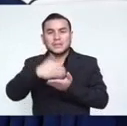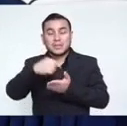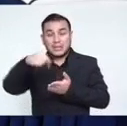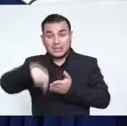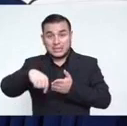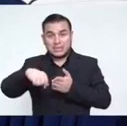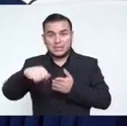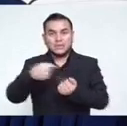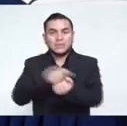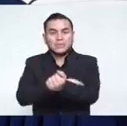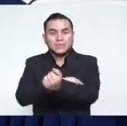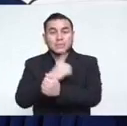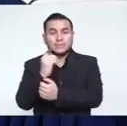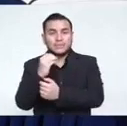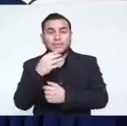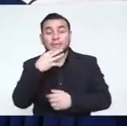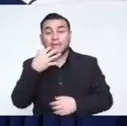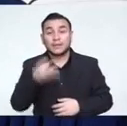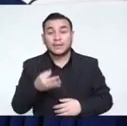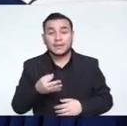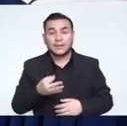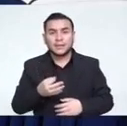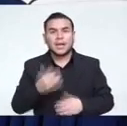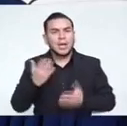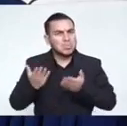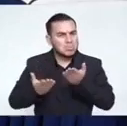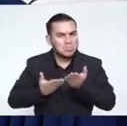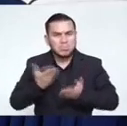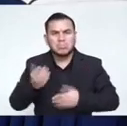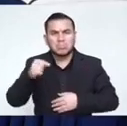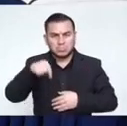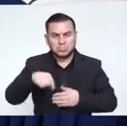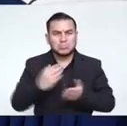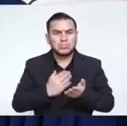diciendo de que bueno, de que atendían esto, pues.